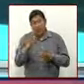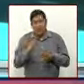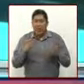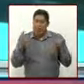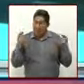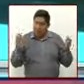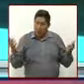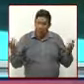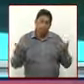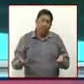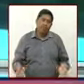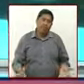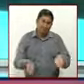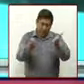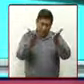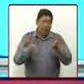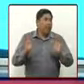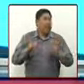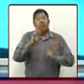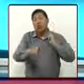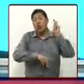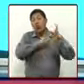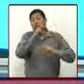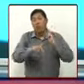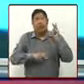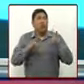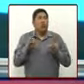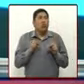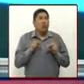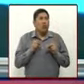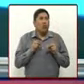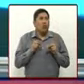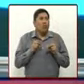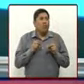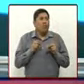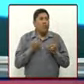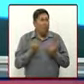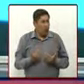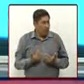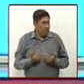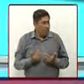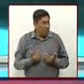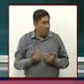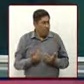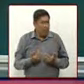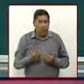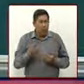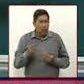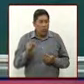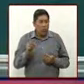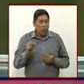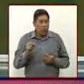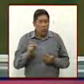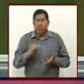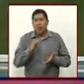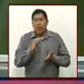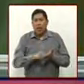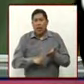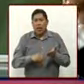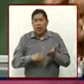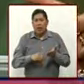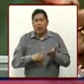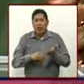este tema. Y le decimos a la población, no vamos a, en este momento no está previsto quitar la subvención porque